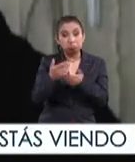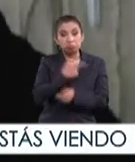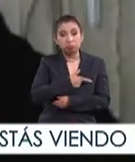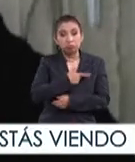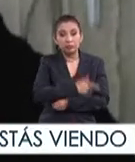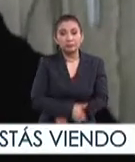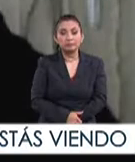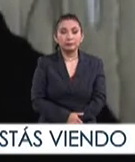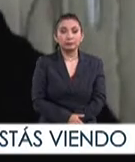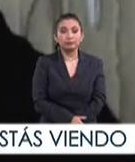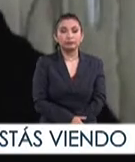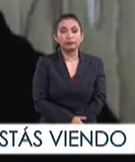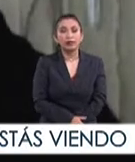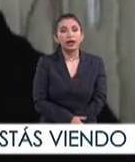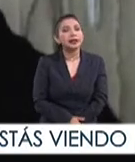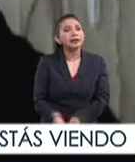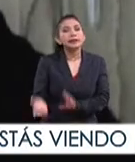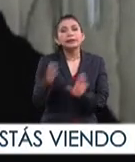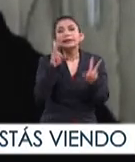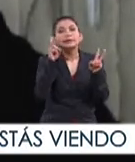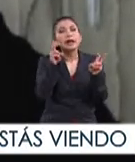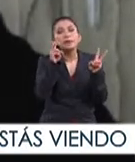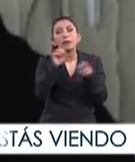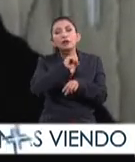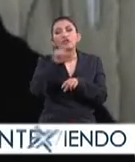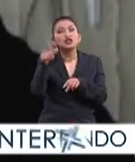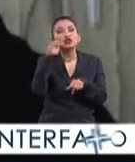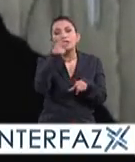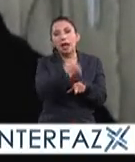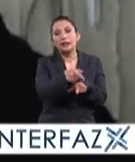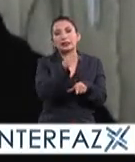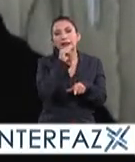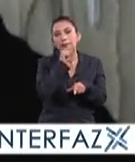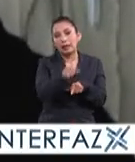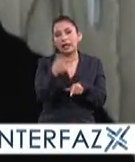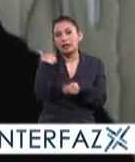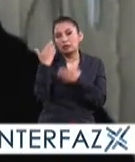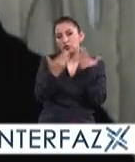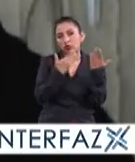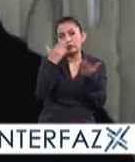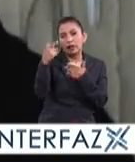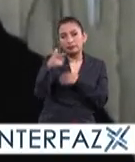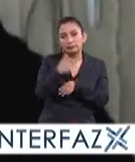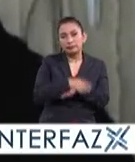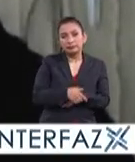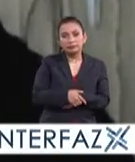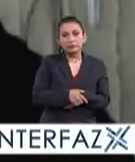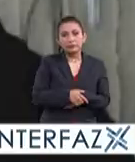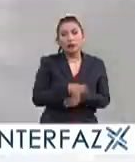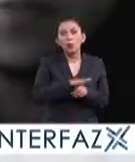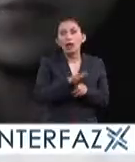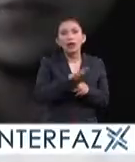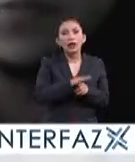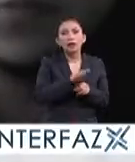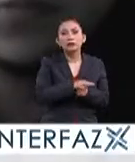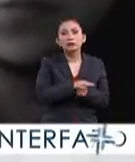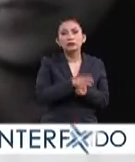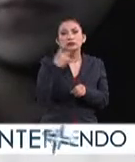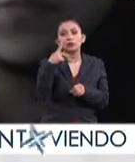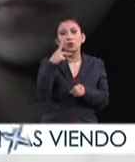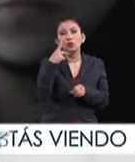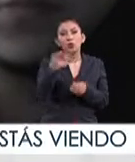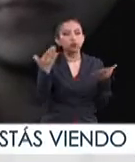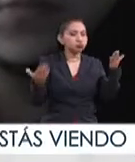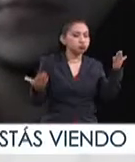mí. Claro, y en cuanto al tema profesional y también académico, querido Juan Carlos, ¿cuál fue pues